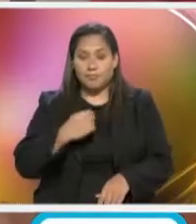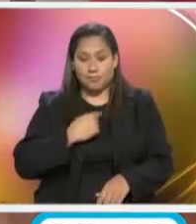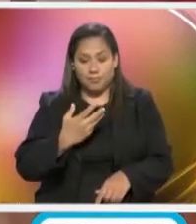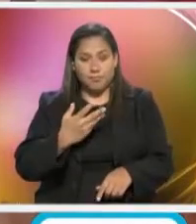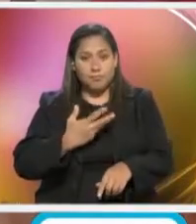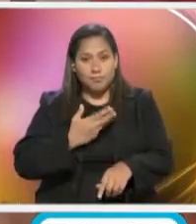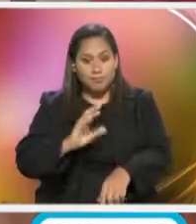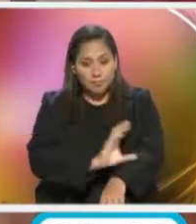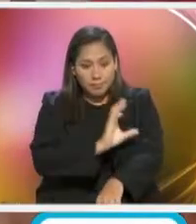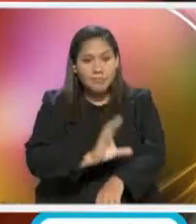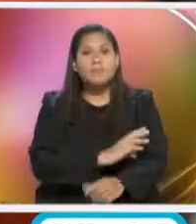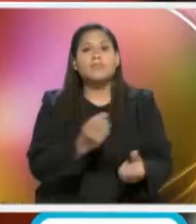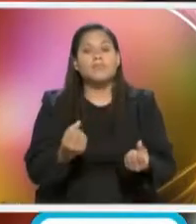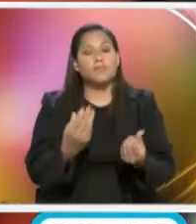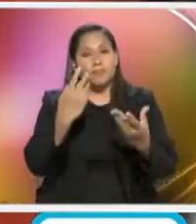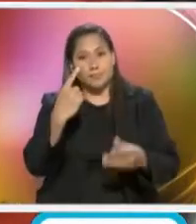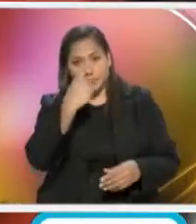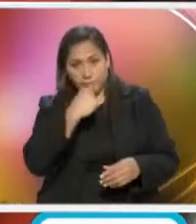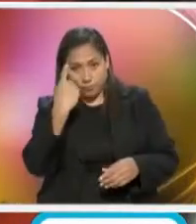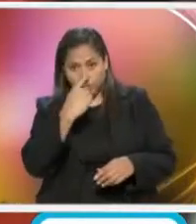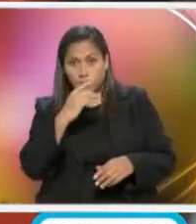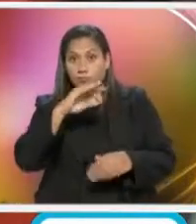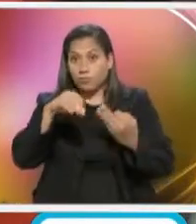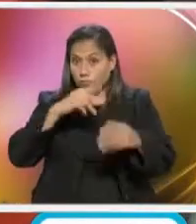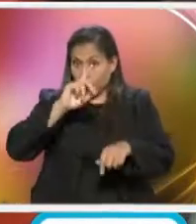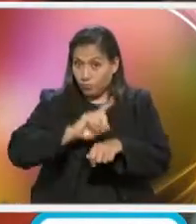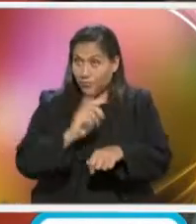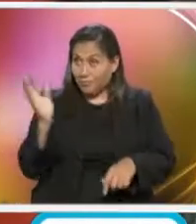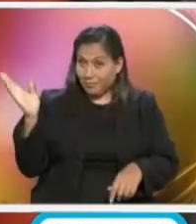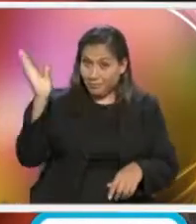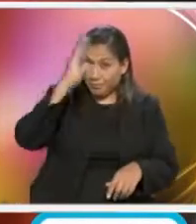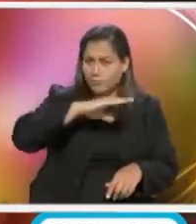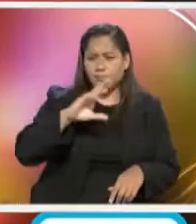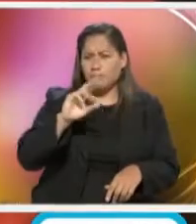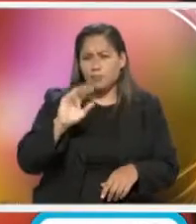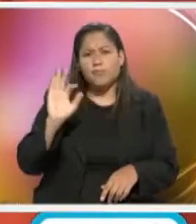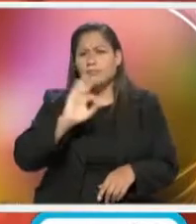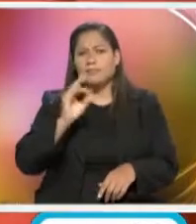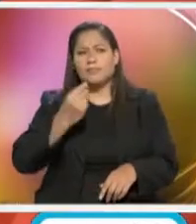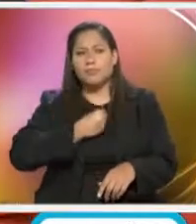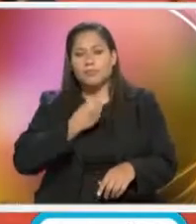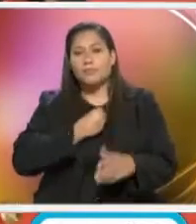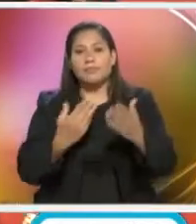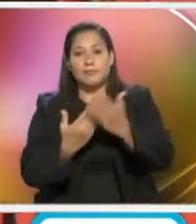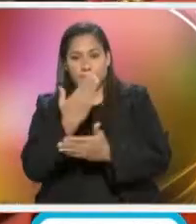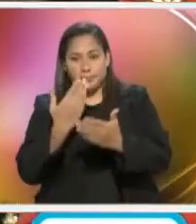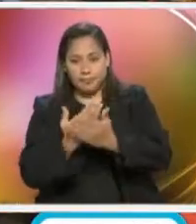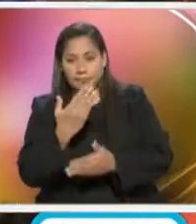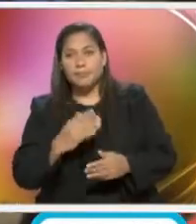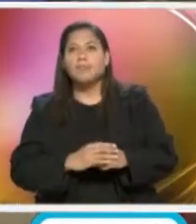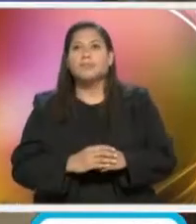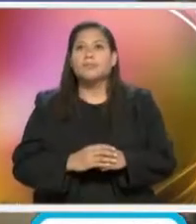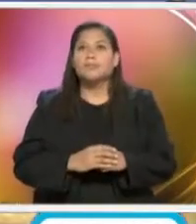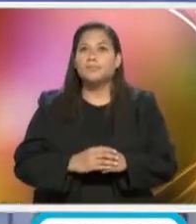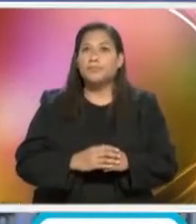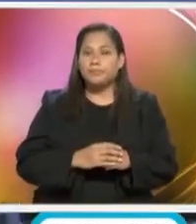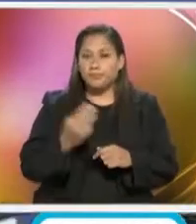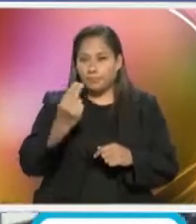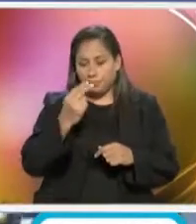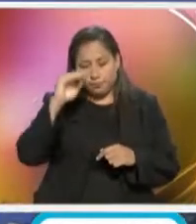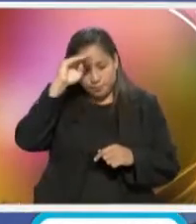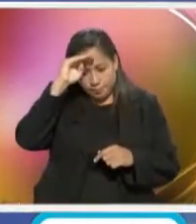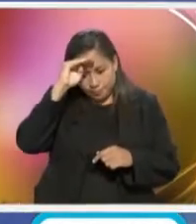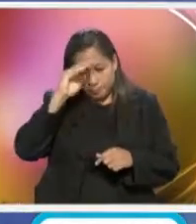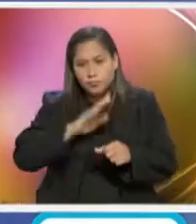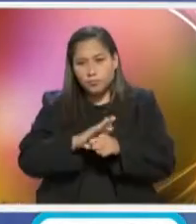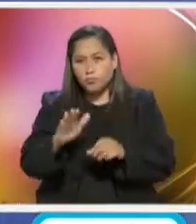por cuántas horas? ¿Todo un día? No, no todo un día, a lo mejor y para aguantar la mañana, ¿no? Hay que definir muy